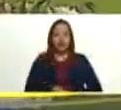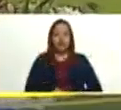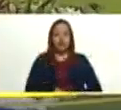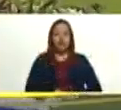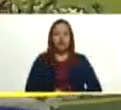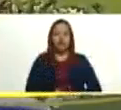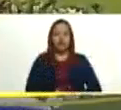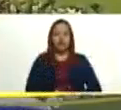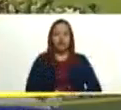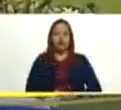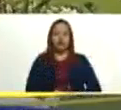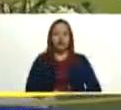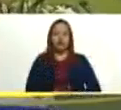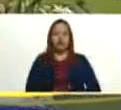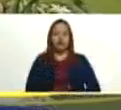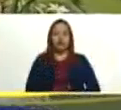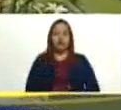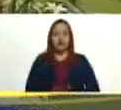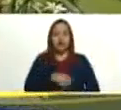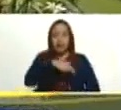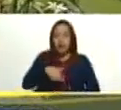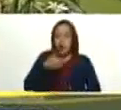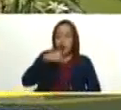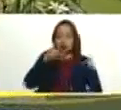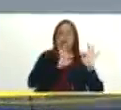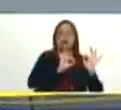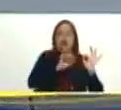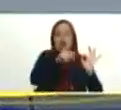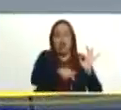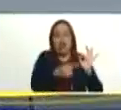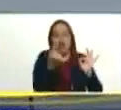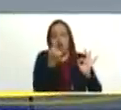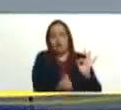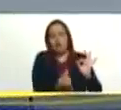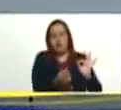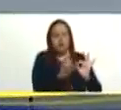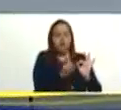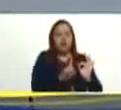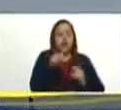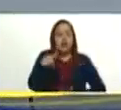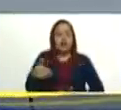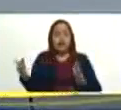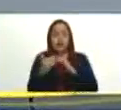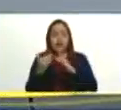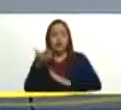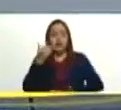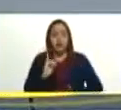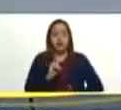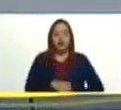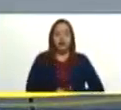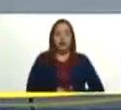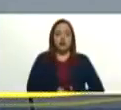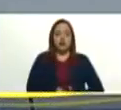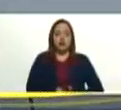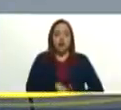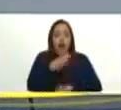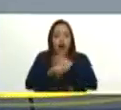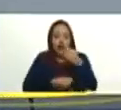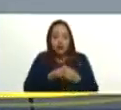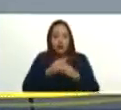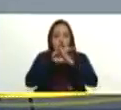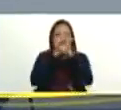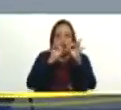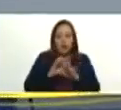unbounded elements. Y estamos enfrentando, va a ser condition of the mind. Una